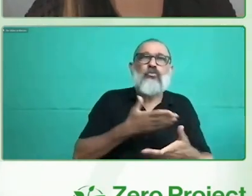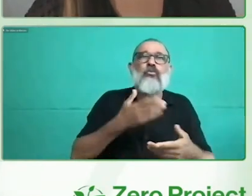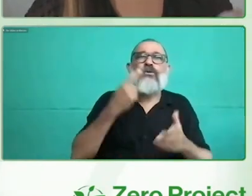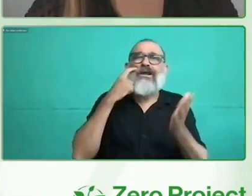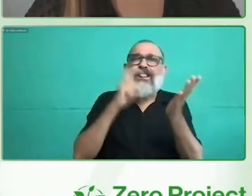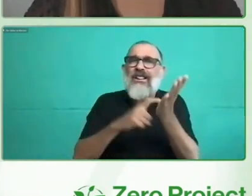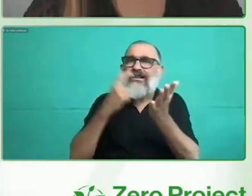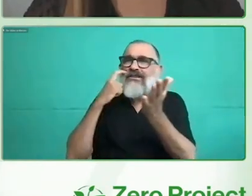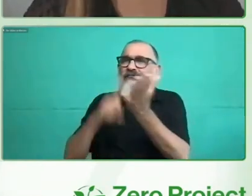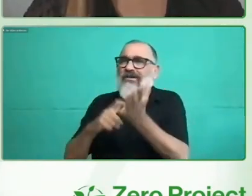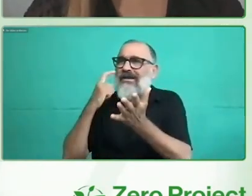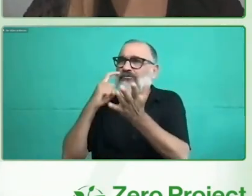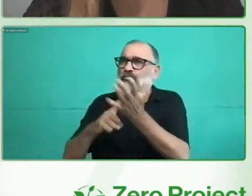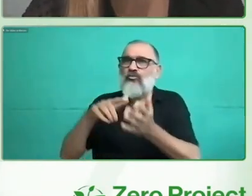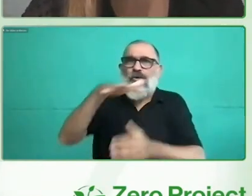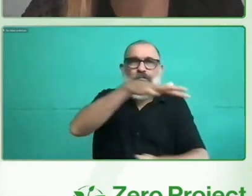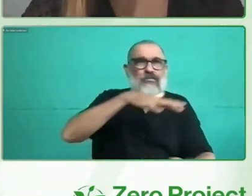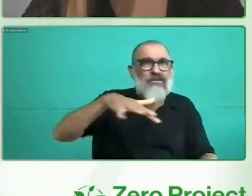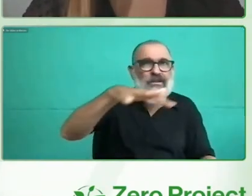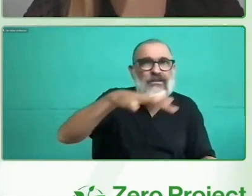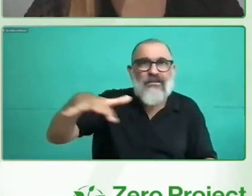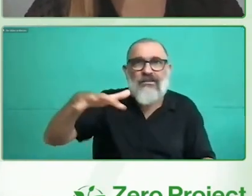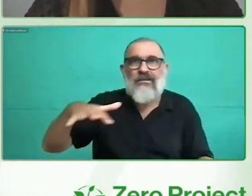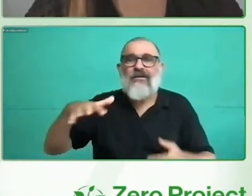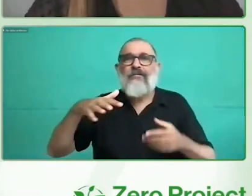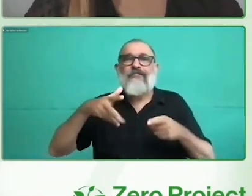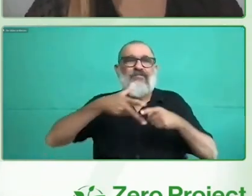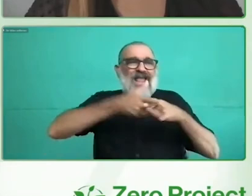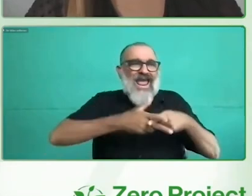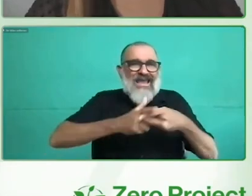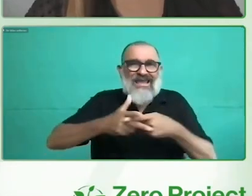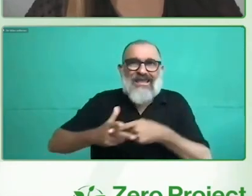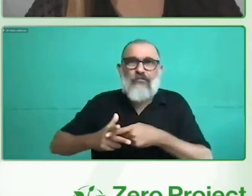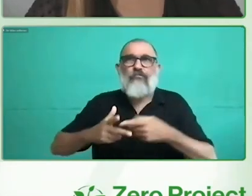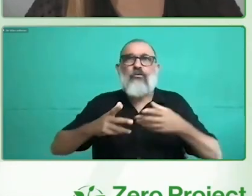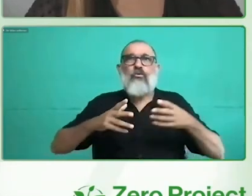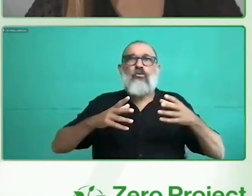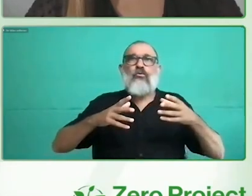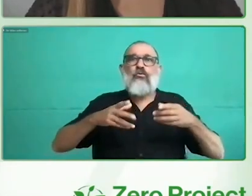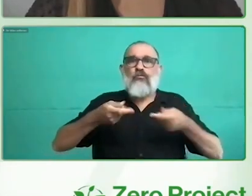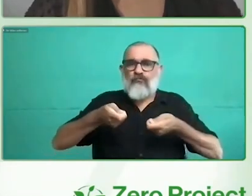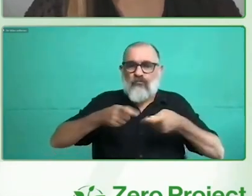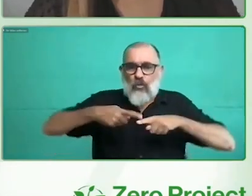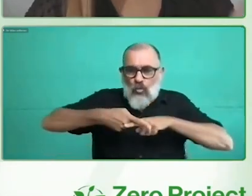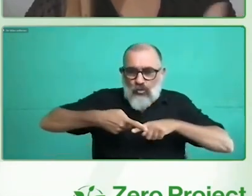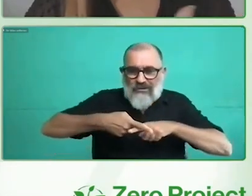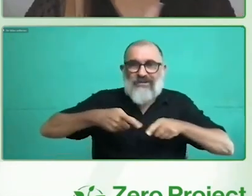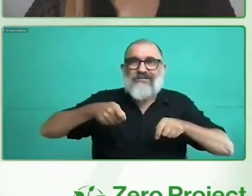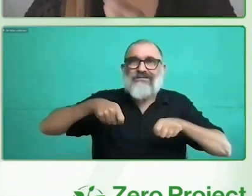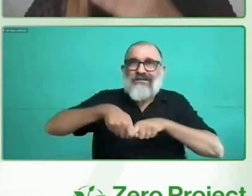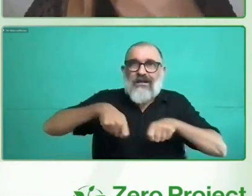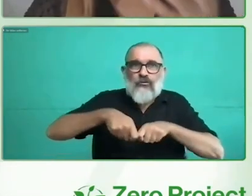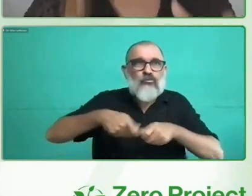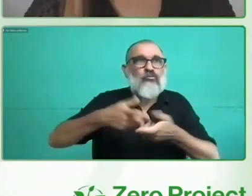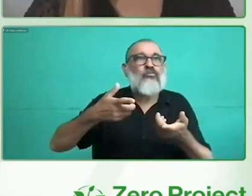manual, como decía, que claramente favorece pues las aptitudes de una persona con sordoceguera, a